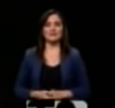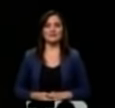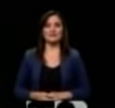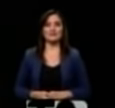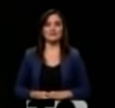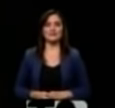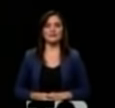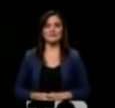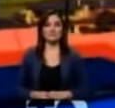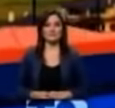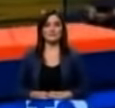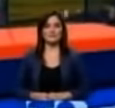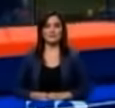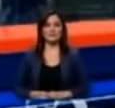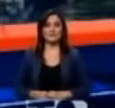horas.